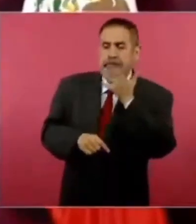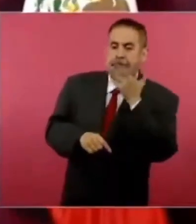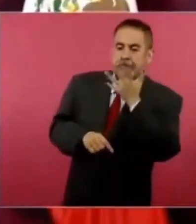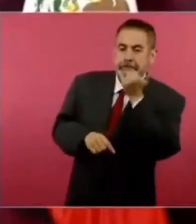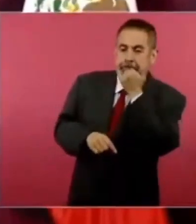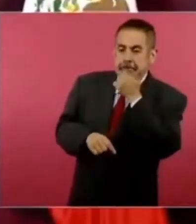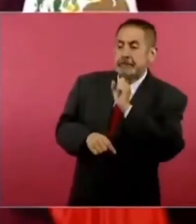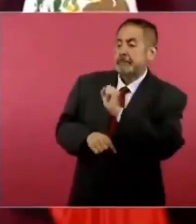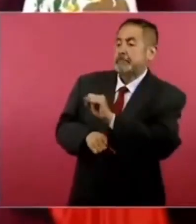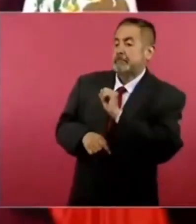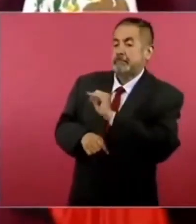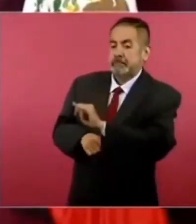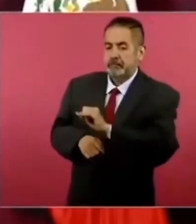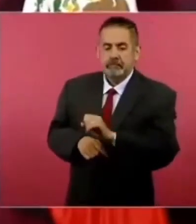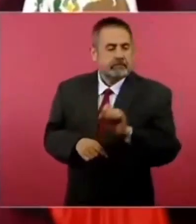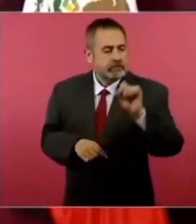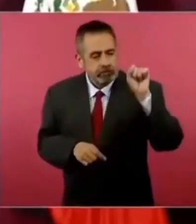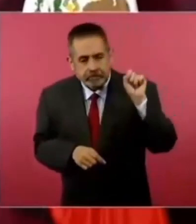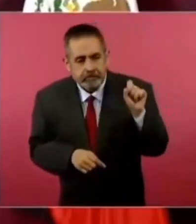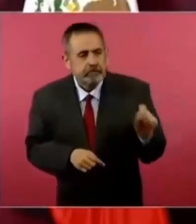Es lo de Fox.